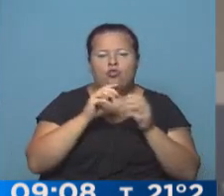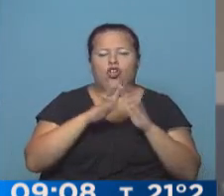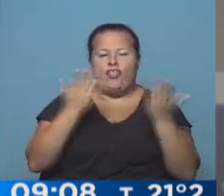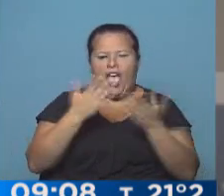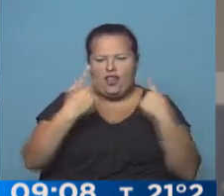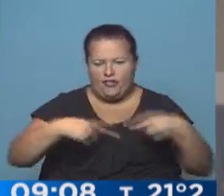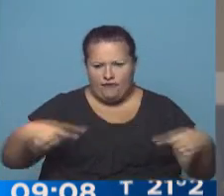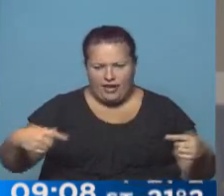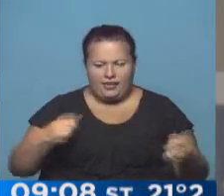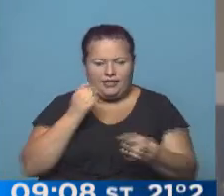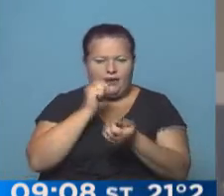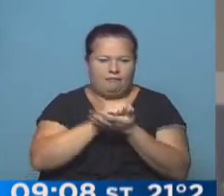variadas este editorial es diferente